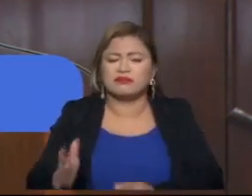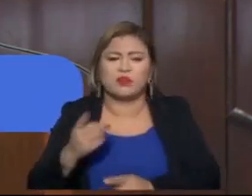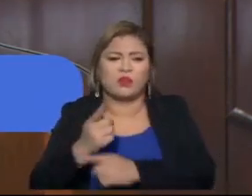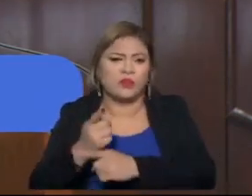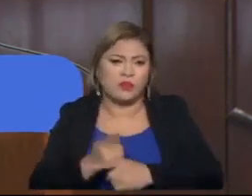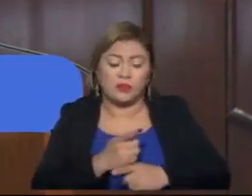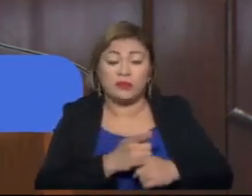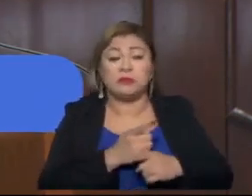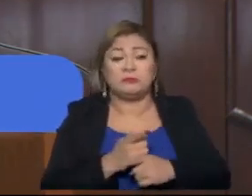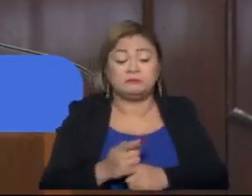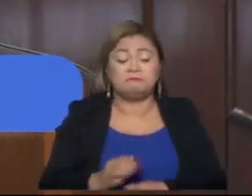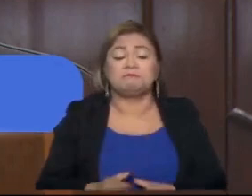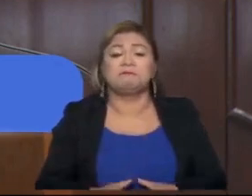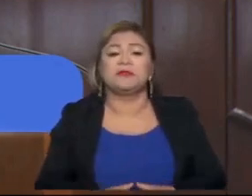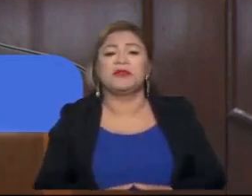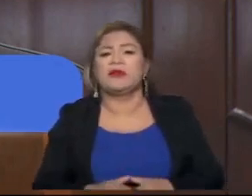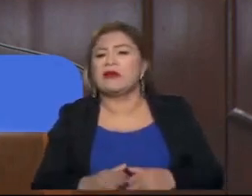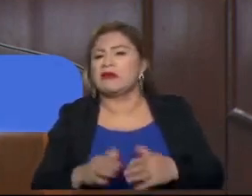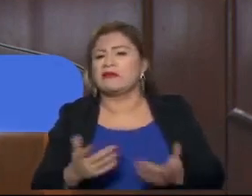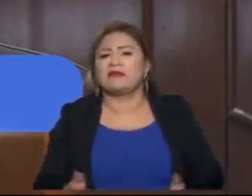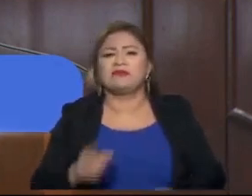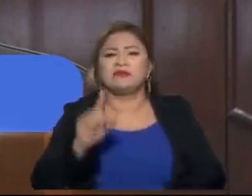actualidad de